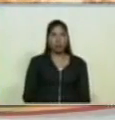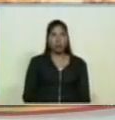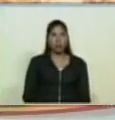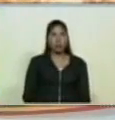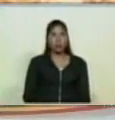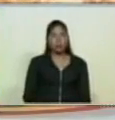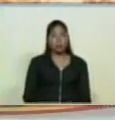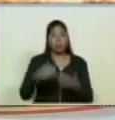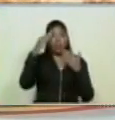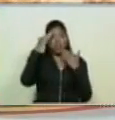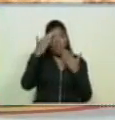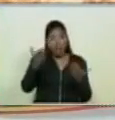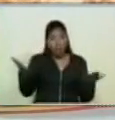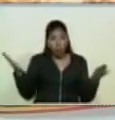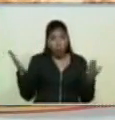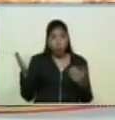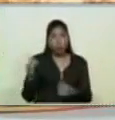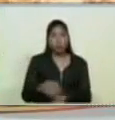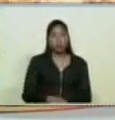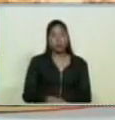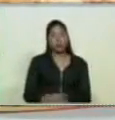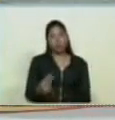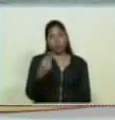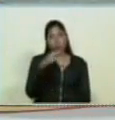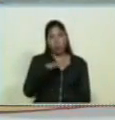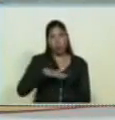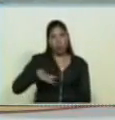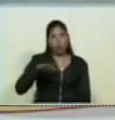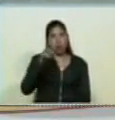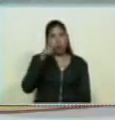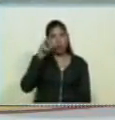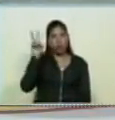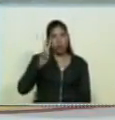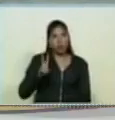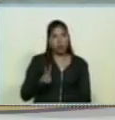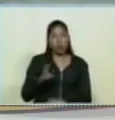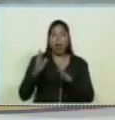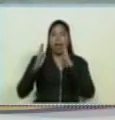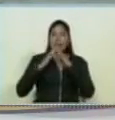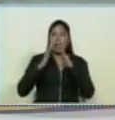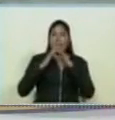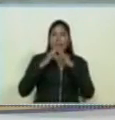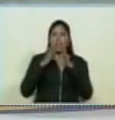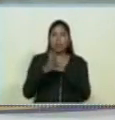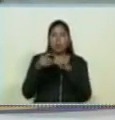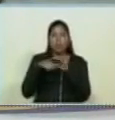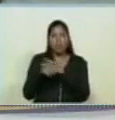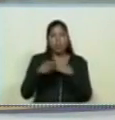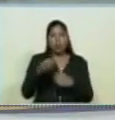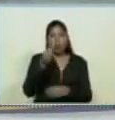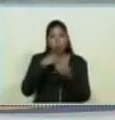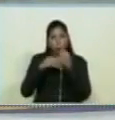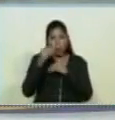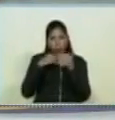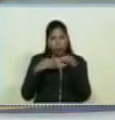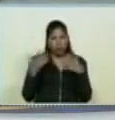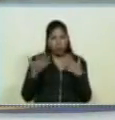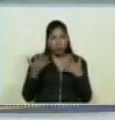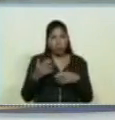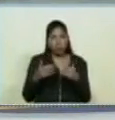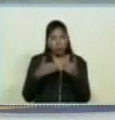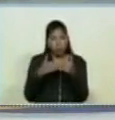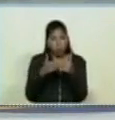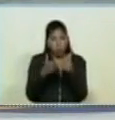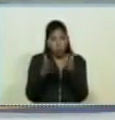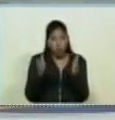Todo el pueblo de Venezuela, presidente. Con la Casa de Alimentación, Hijos de la Patria en La Veguita, presidente, estamos cumpliendo con